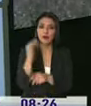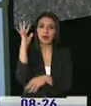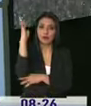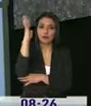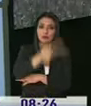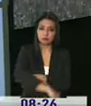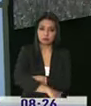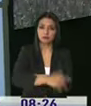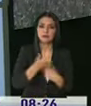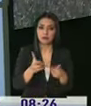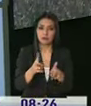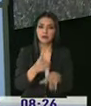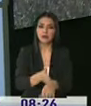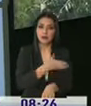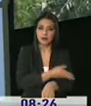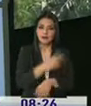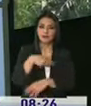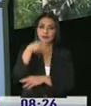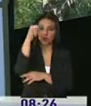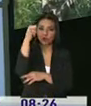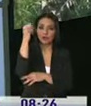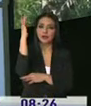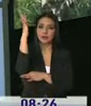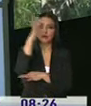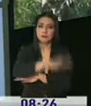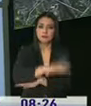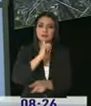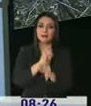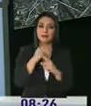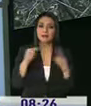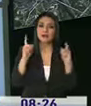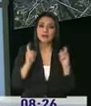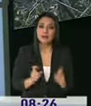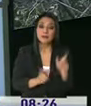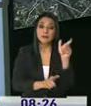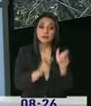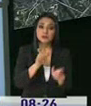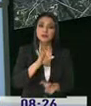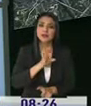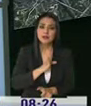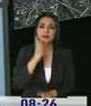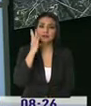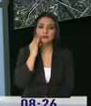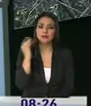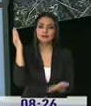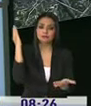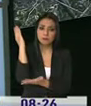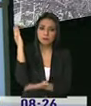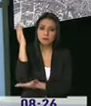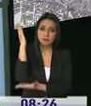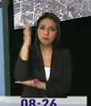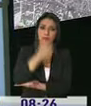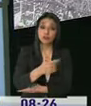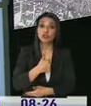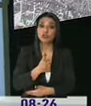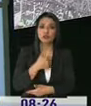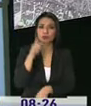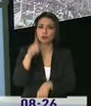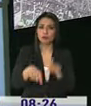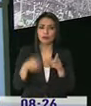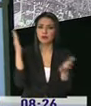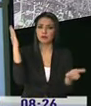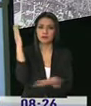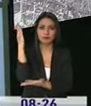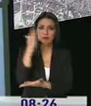que ha pasado en meses de atrás en el norte donde se caen los árboles, pero tiene que ser gente técnica, sin duda. Nosotros, yo no me atrevería a cortar un